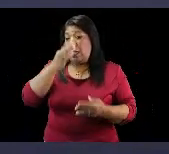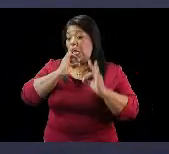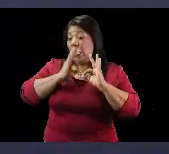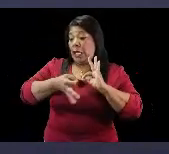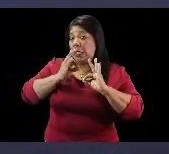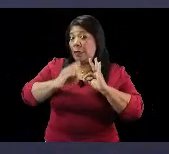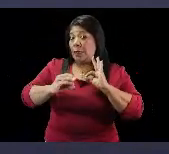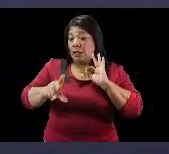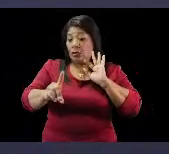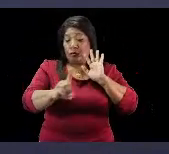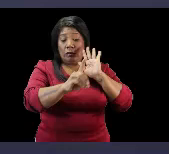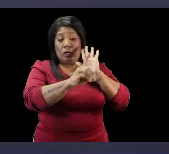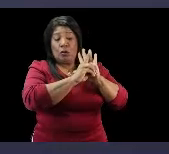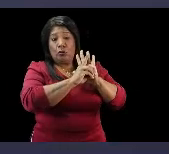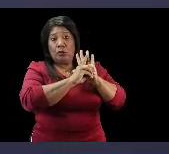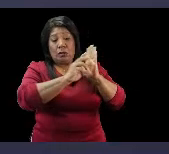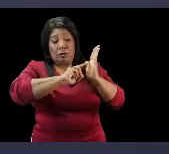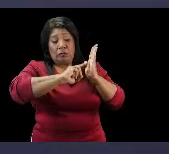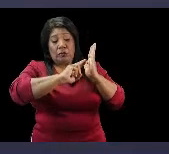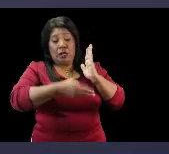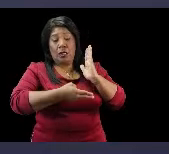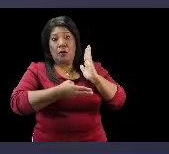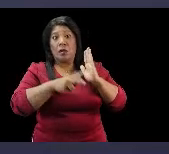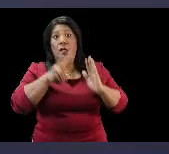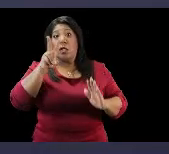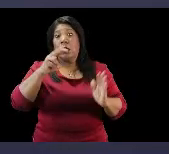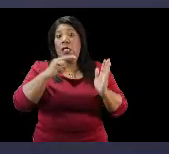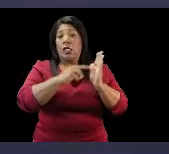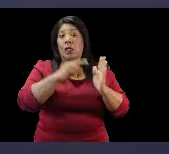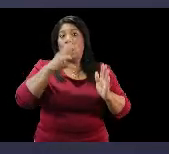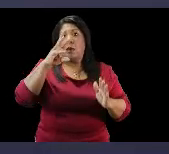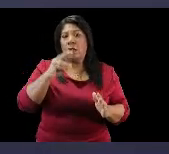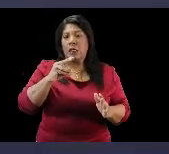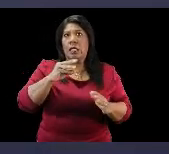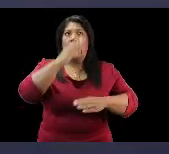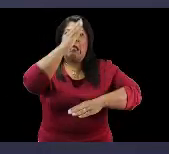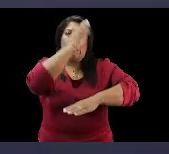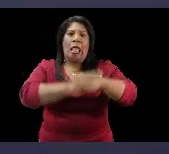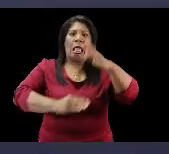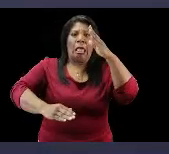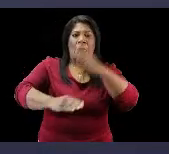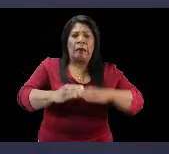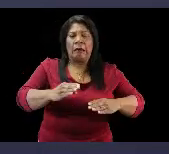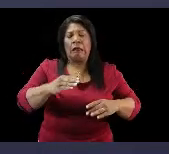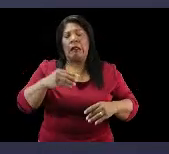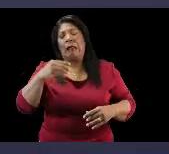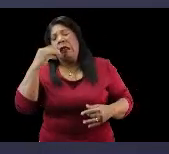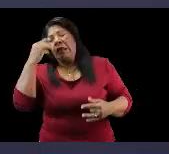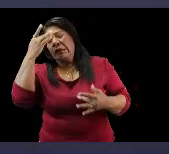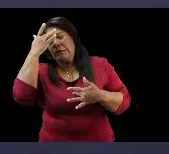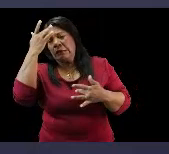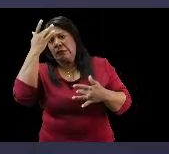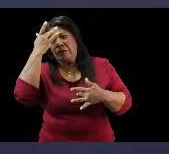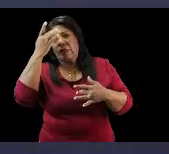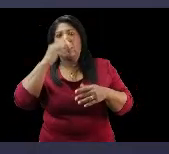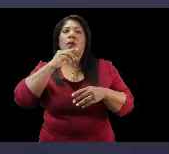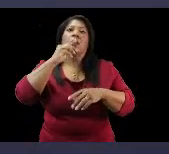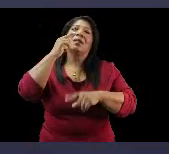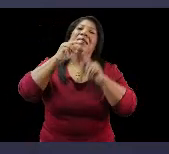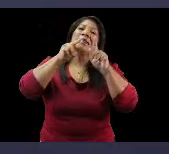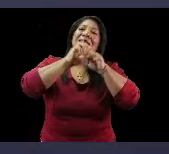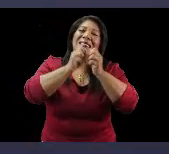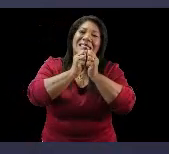Humanos del 2006, que ya se quitaron esas palabras de mongolito, retardado, y se